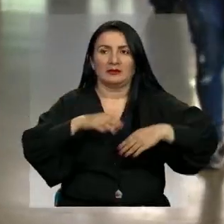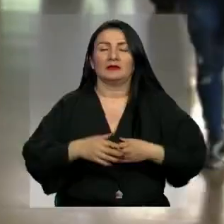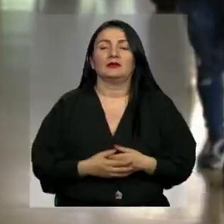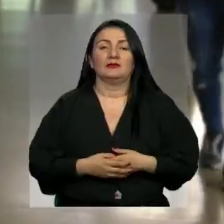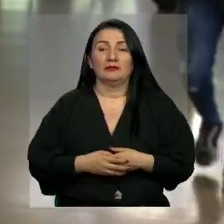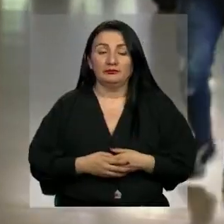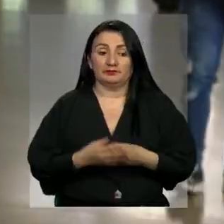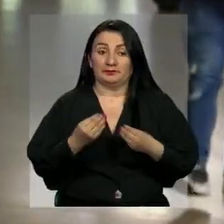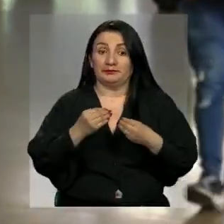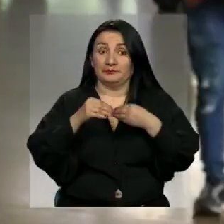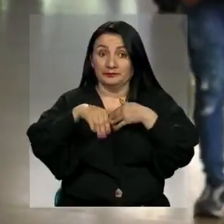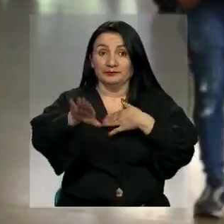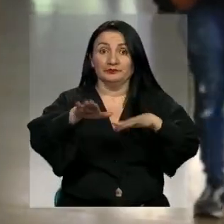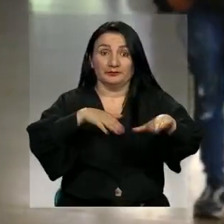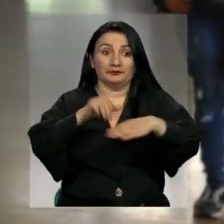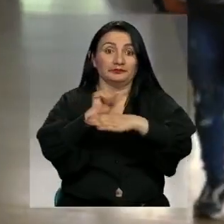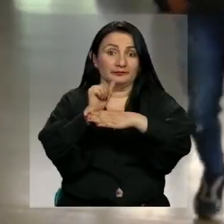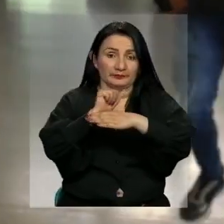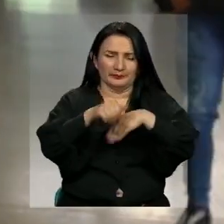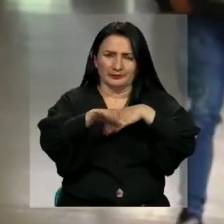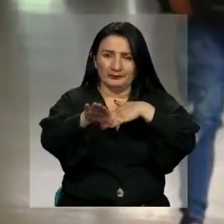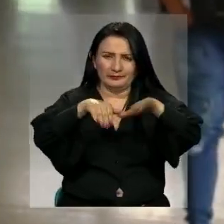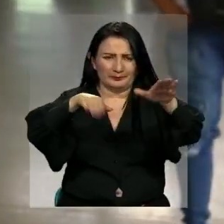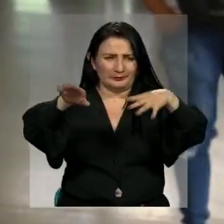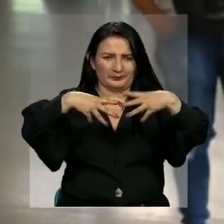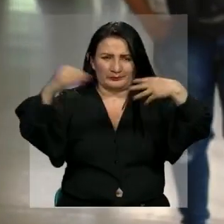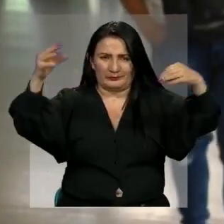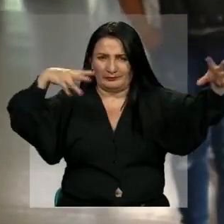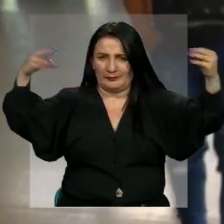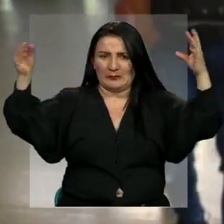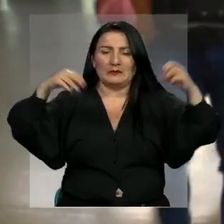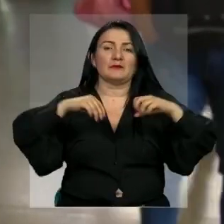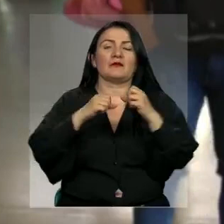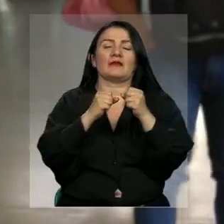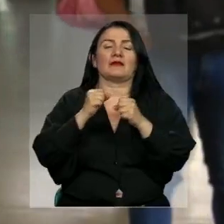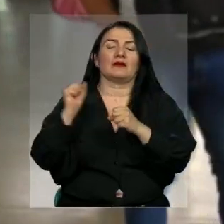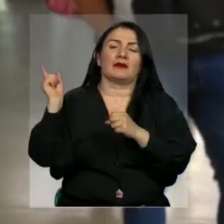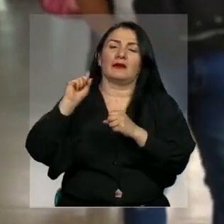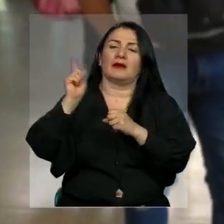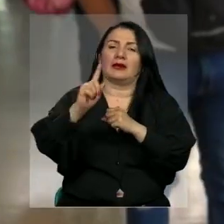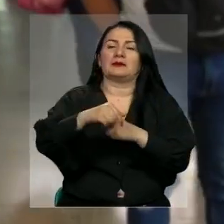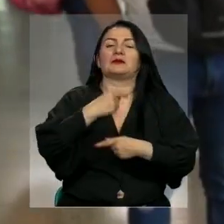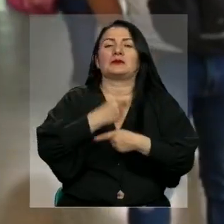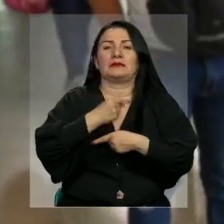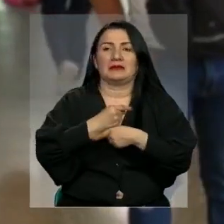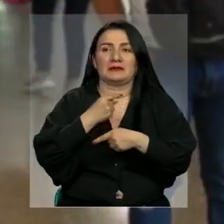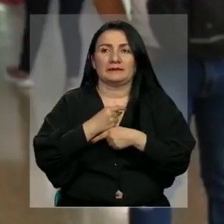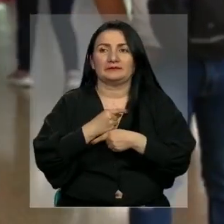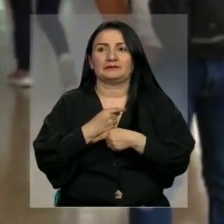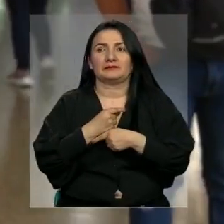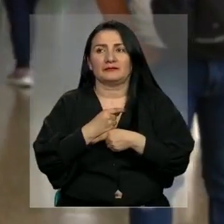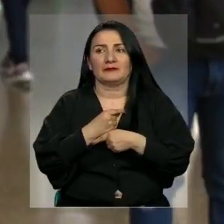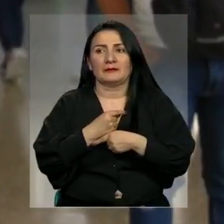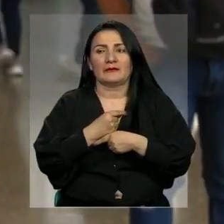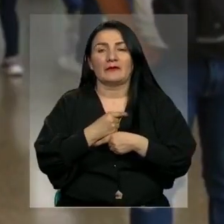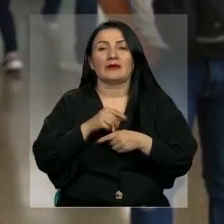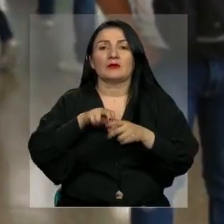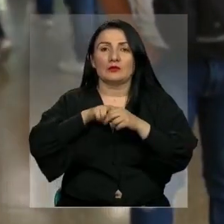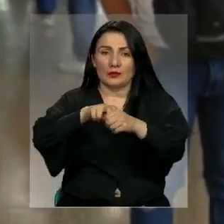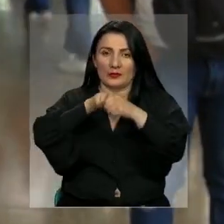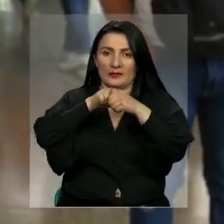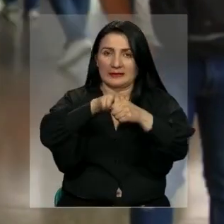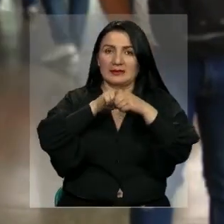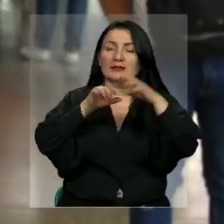bien importante. Nosotros ya en lo que llevamos del año hemos cumplido la movilización de